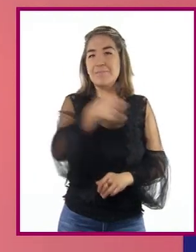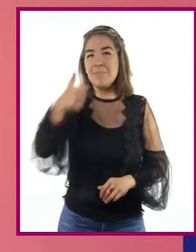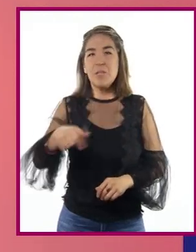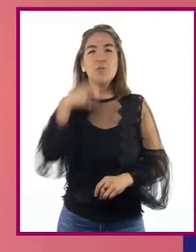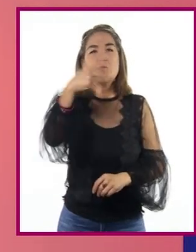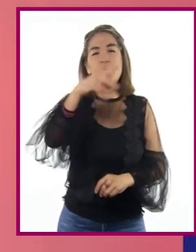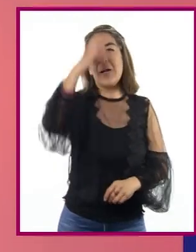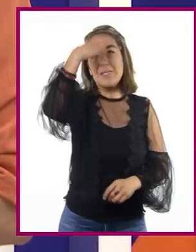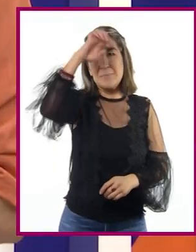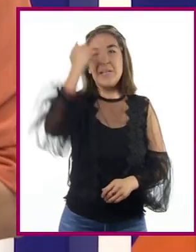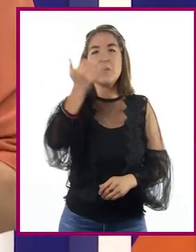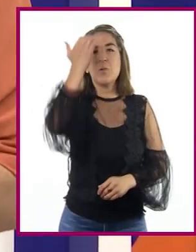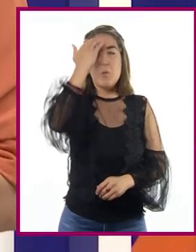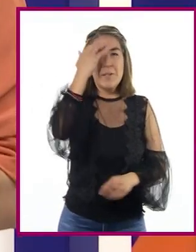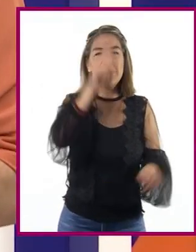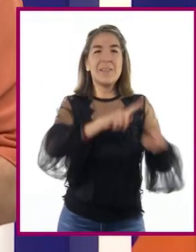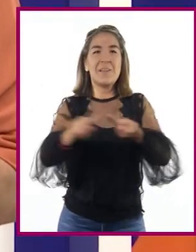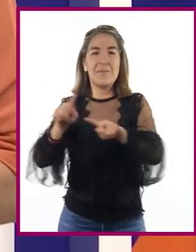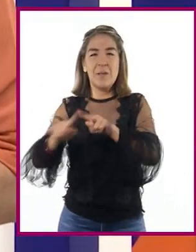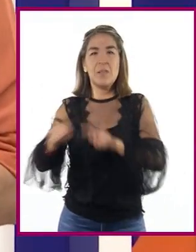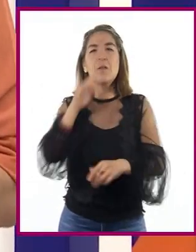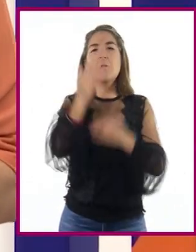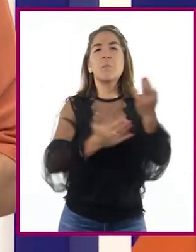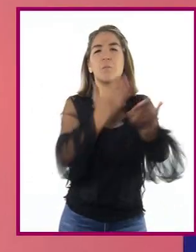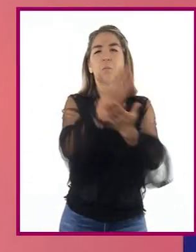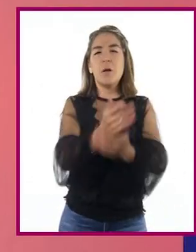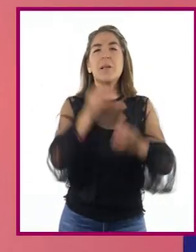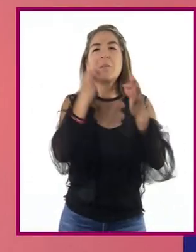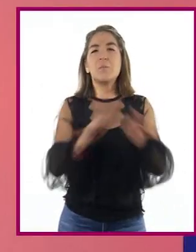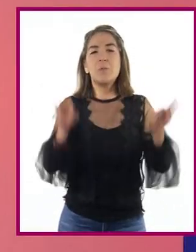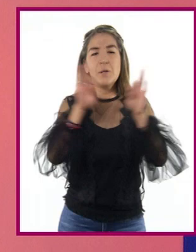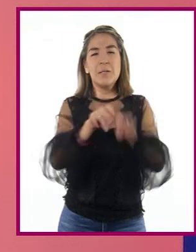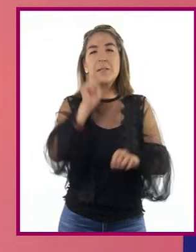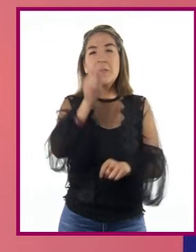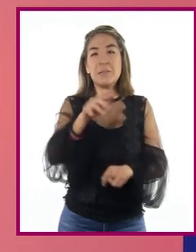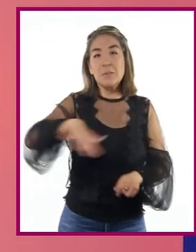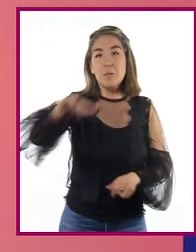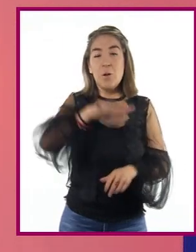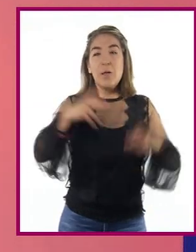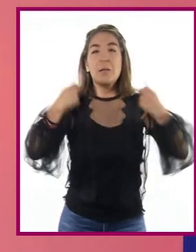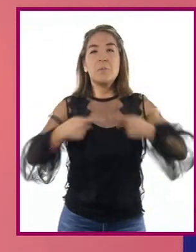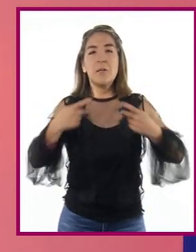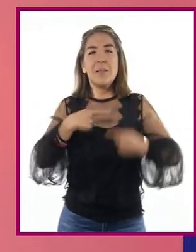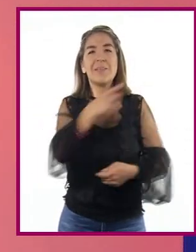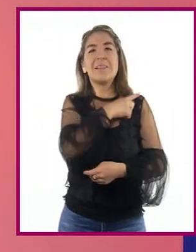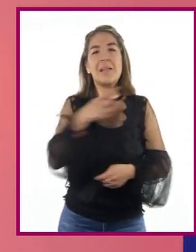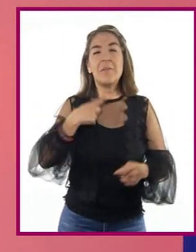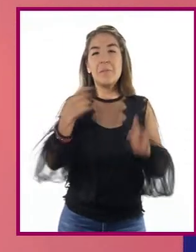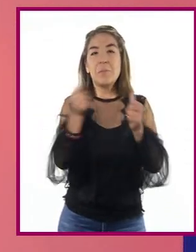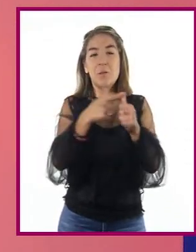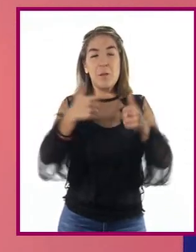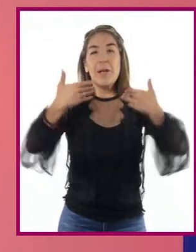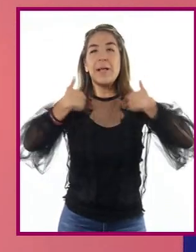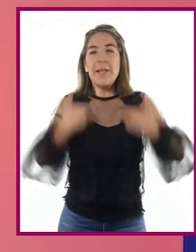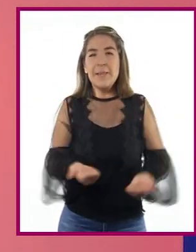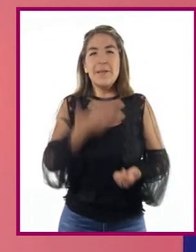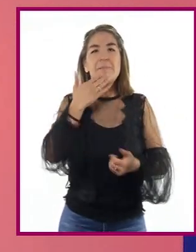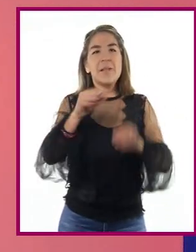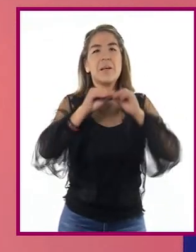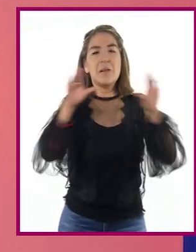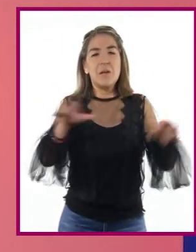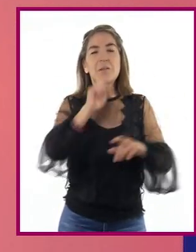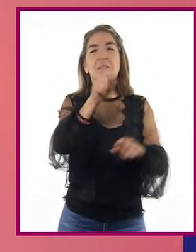ramas del conocimiento. Su propósito principal es que el público comprenda de manera clara